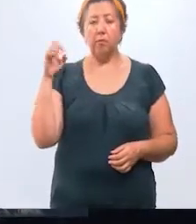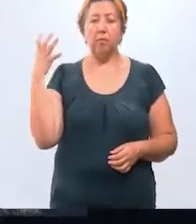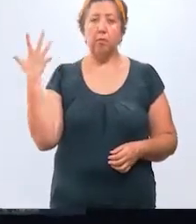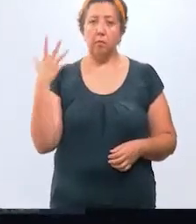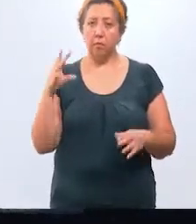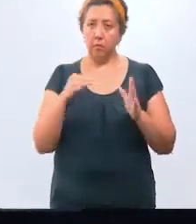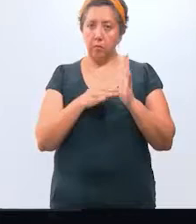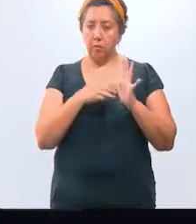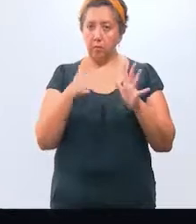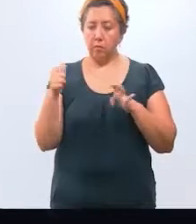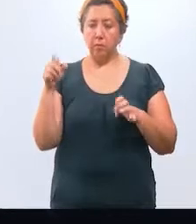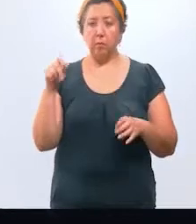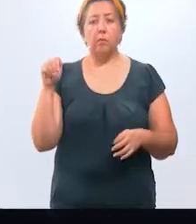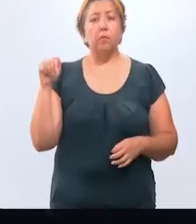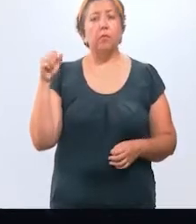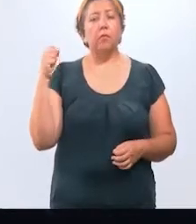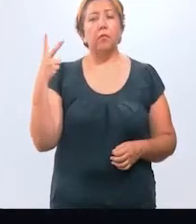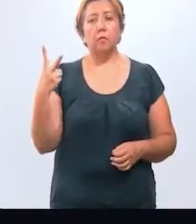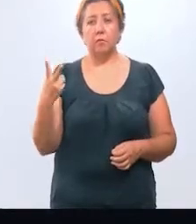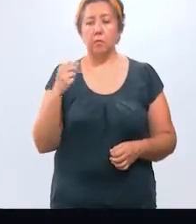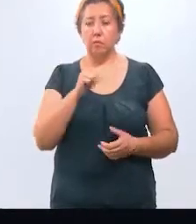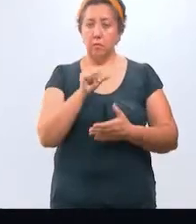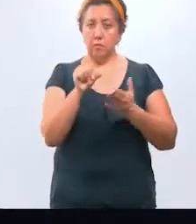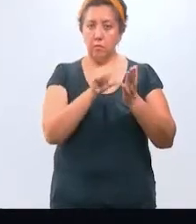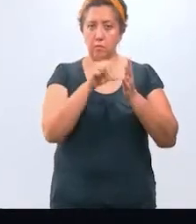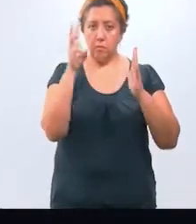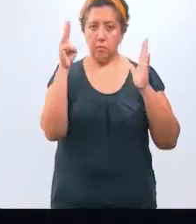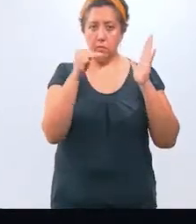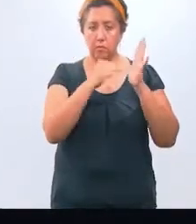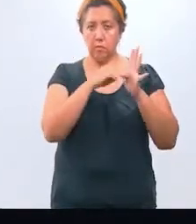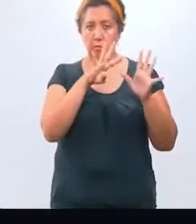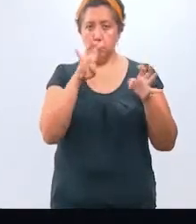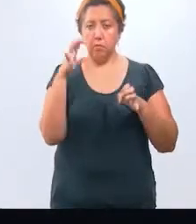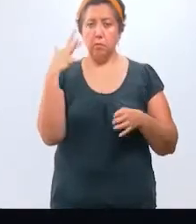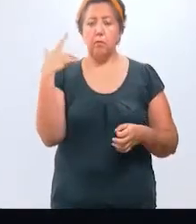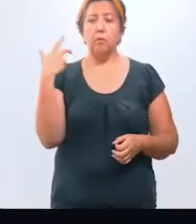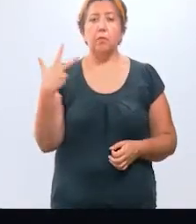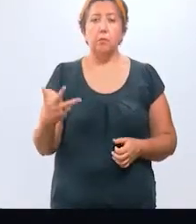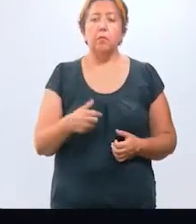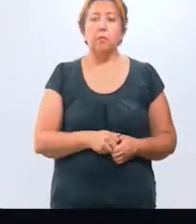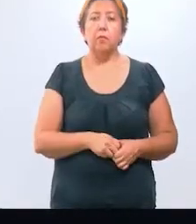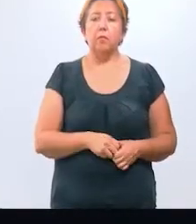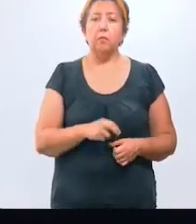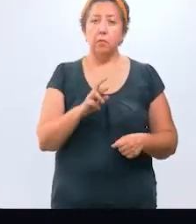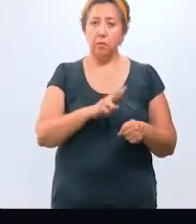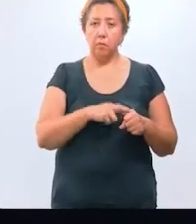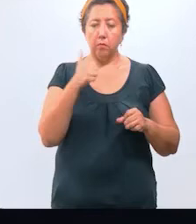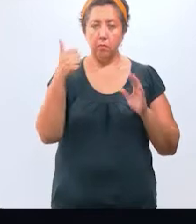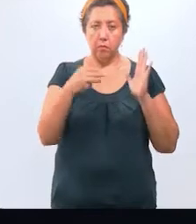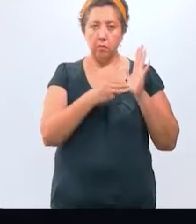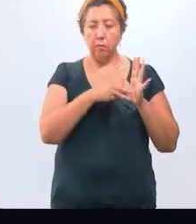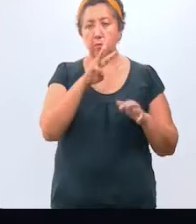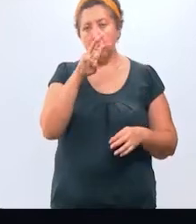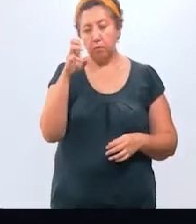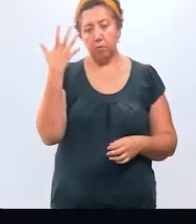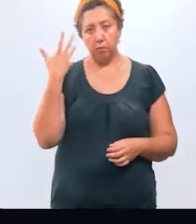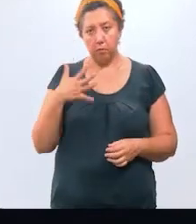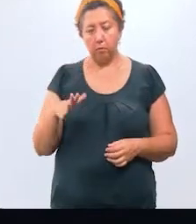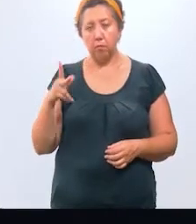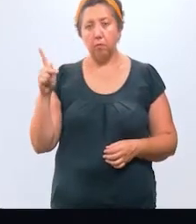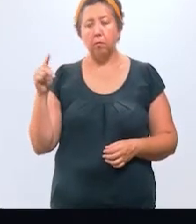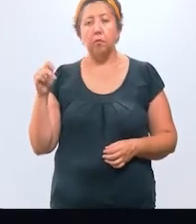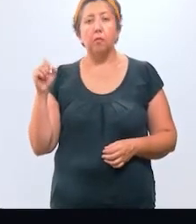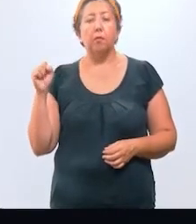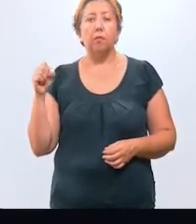oriente 10.662, en la zona centro 3.958, en la zona sur 6.310, en la